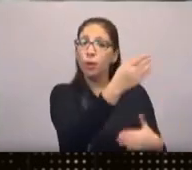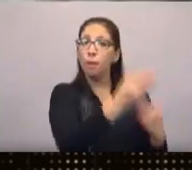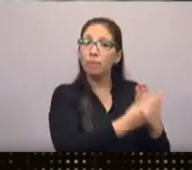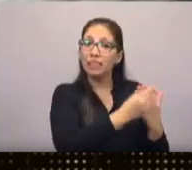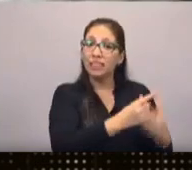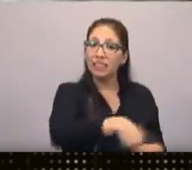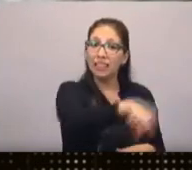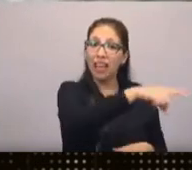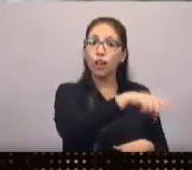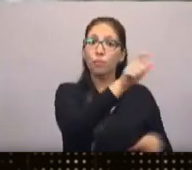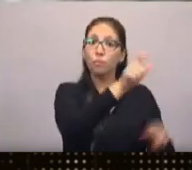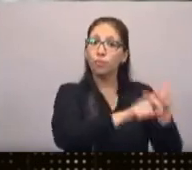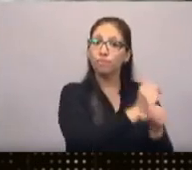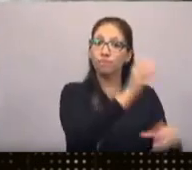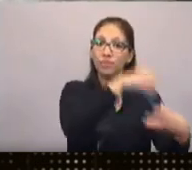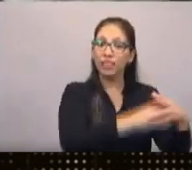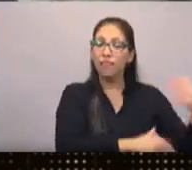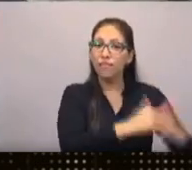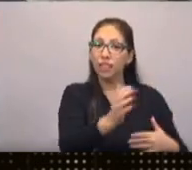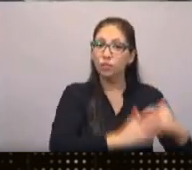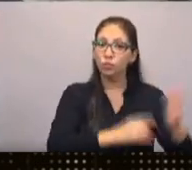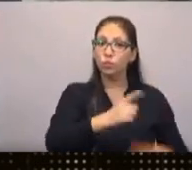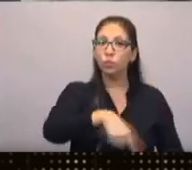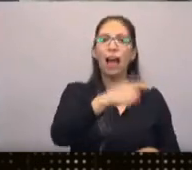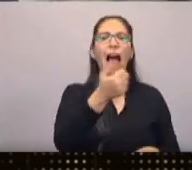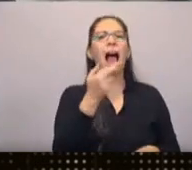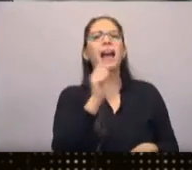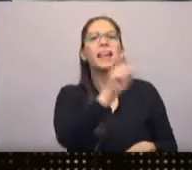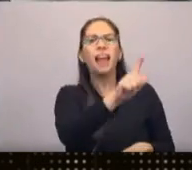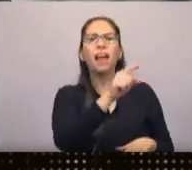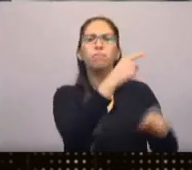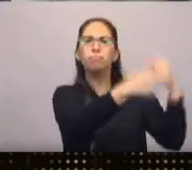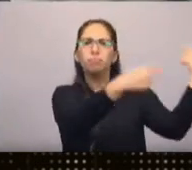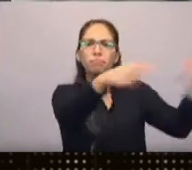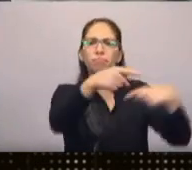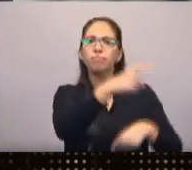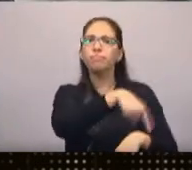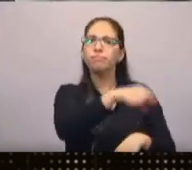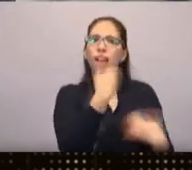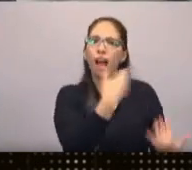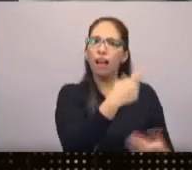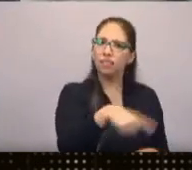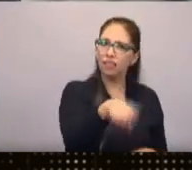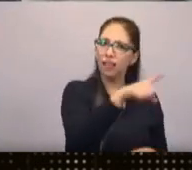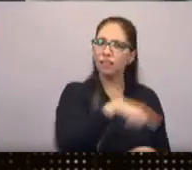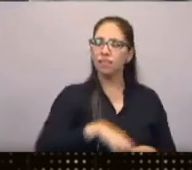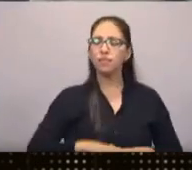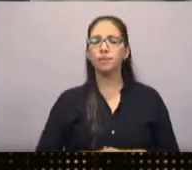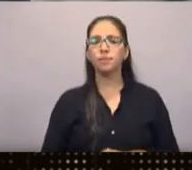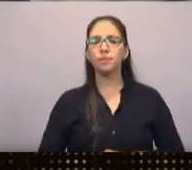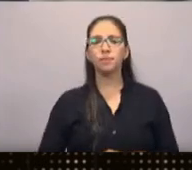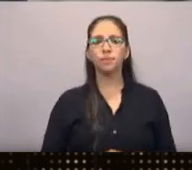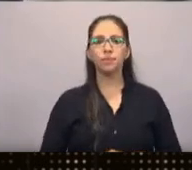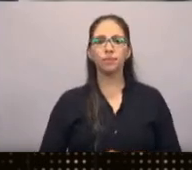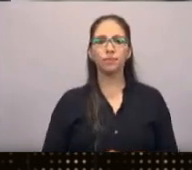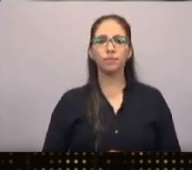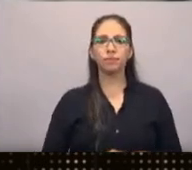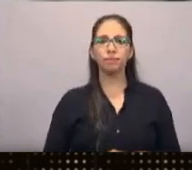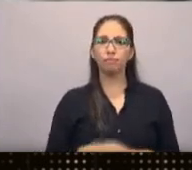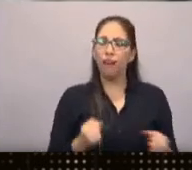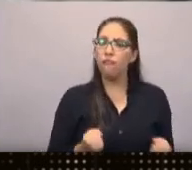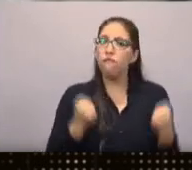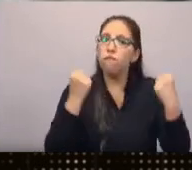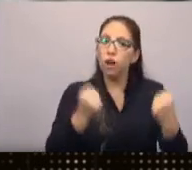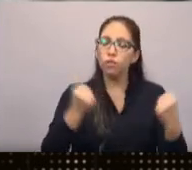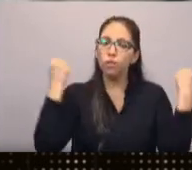ministerio la gente de infraestructura que anda por ahí Ariel a todos los que hacen que esto sea posible es un